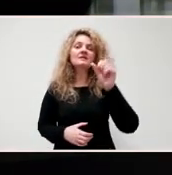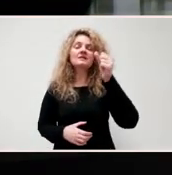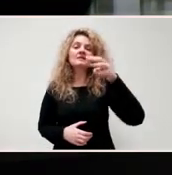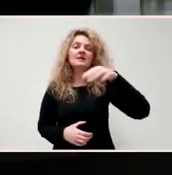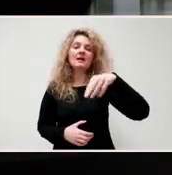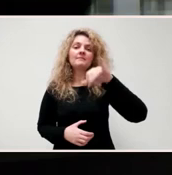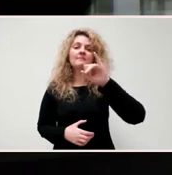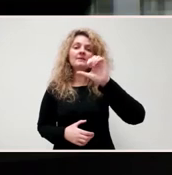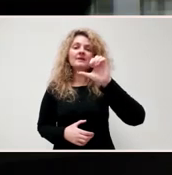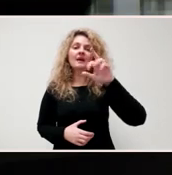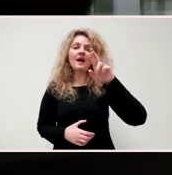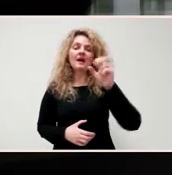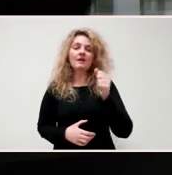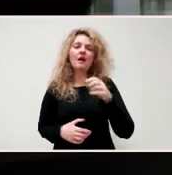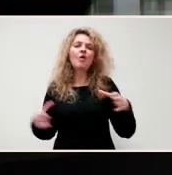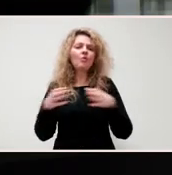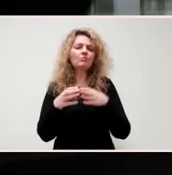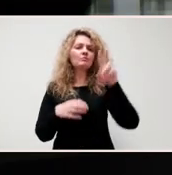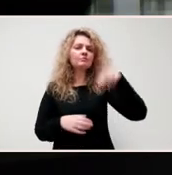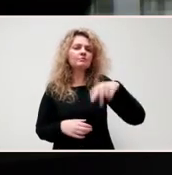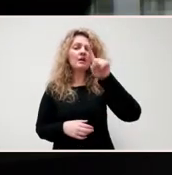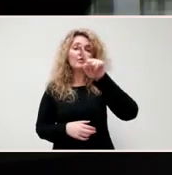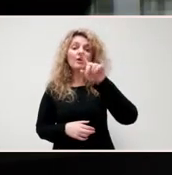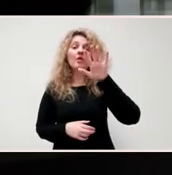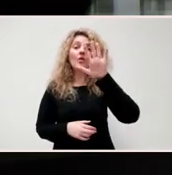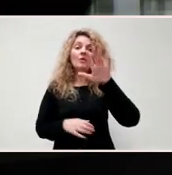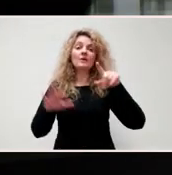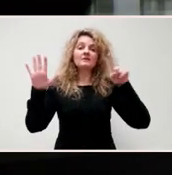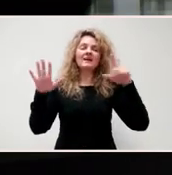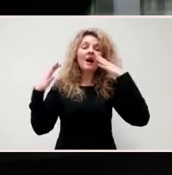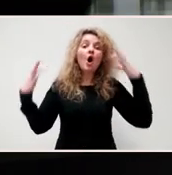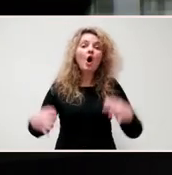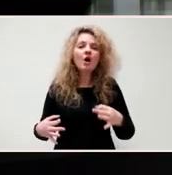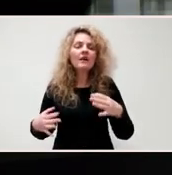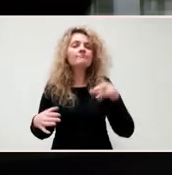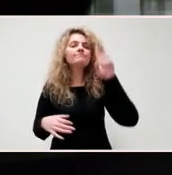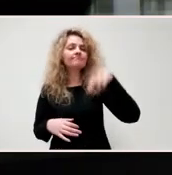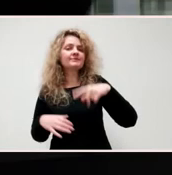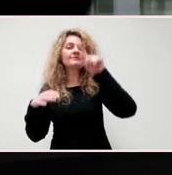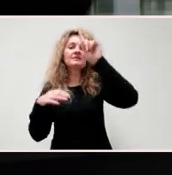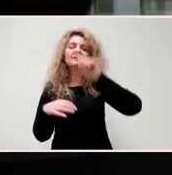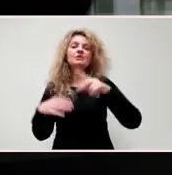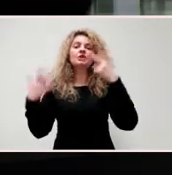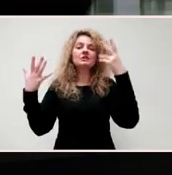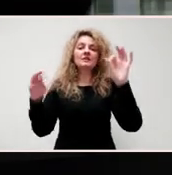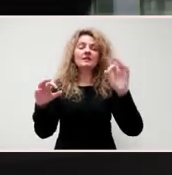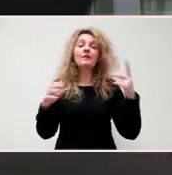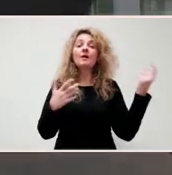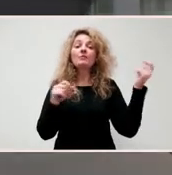machados de Samieira compónse de 156 pezas. Bueno, originalmente eran 170, pero o museo